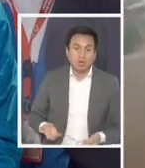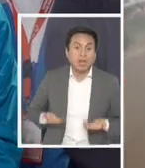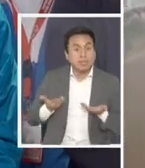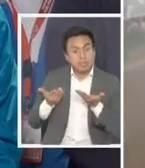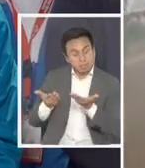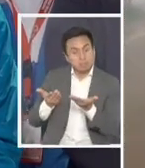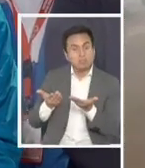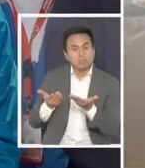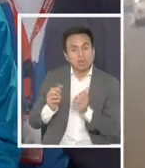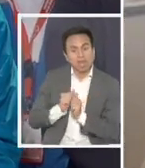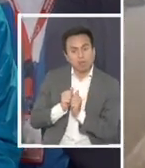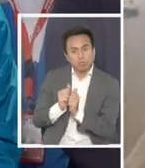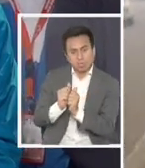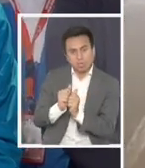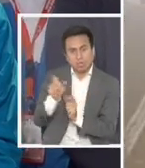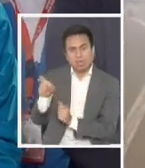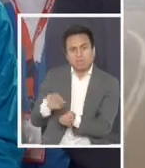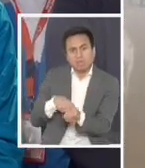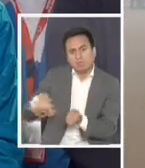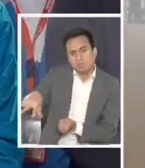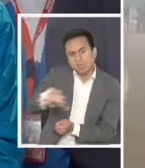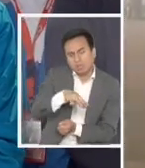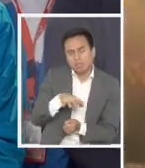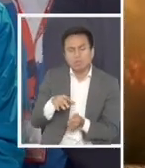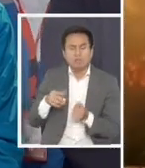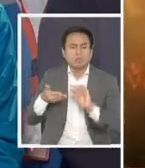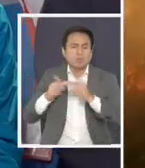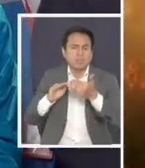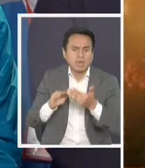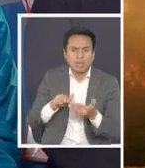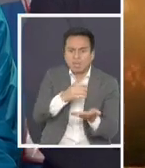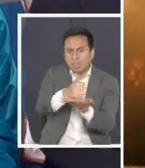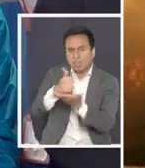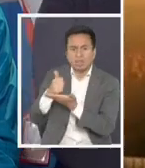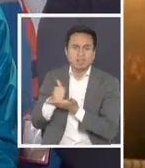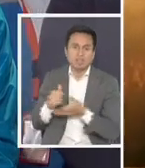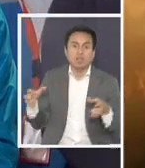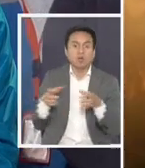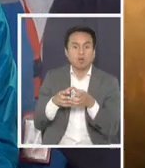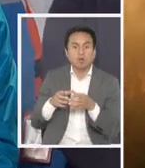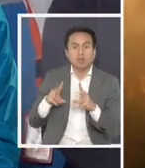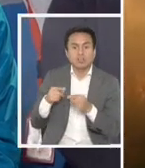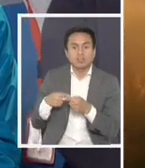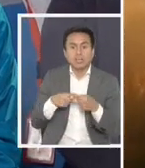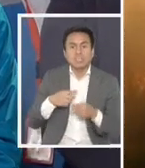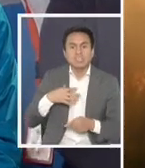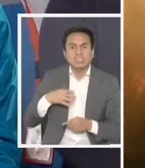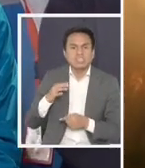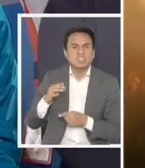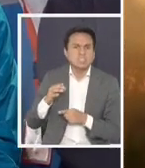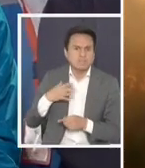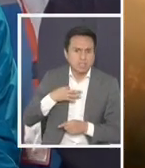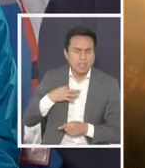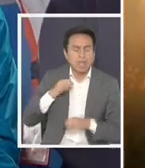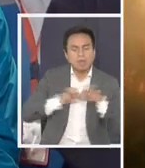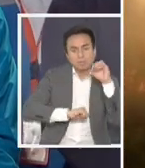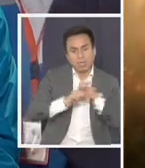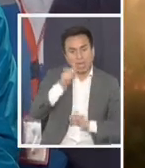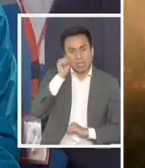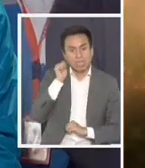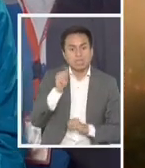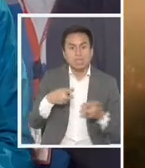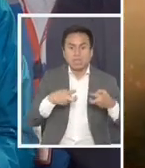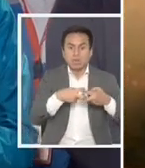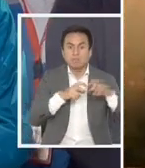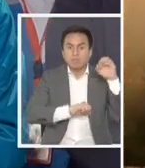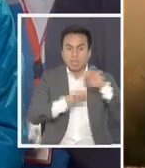disposición de acompañar a la familia a las comunidades a los alcaldes junto con las organizaciones de la sociedad civil las empresas tuvimos ayer también